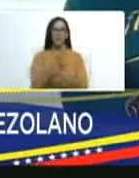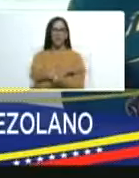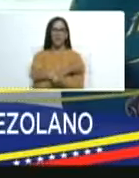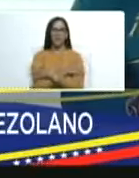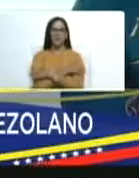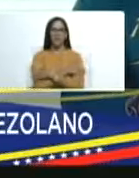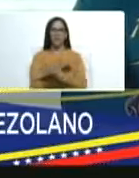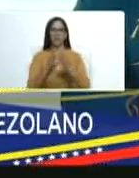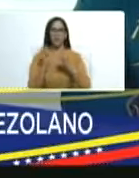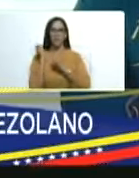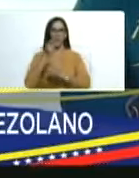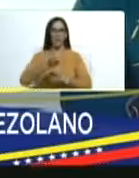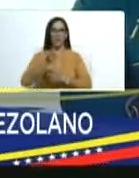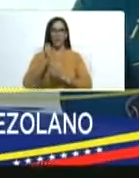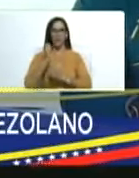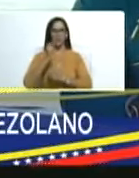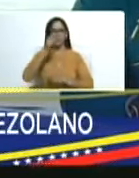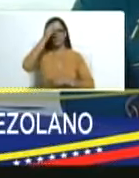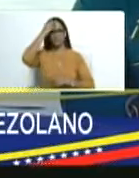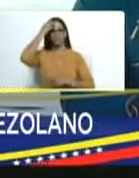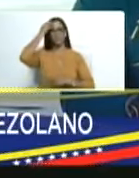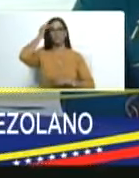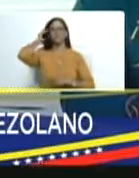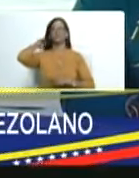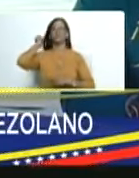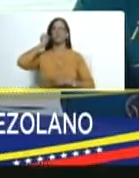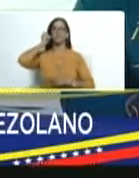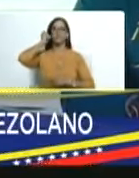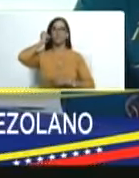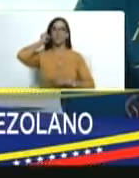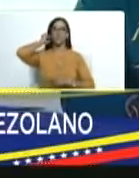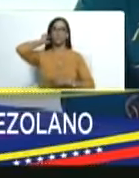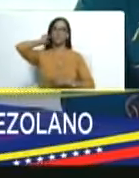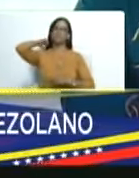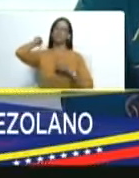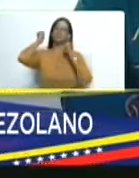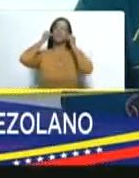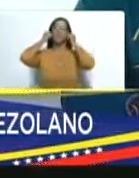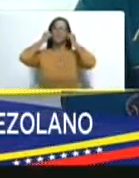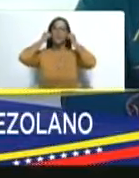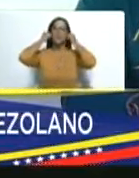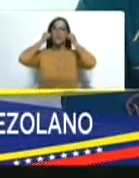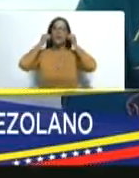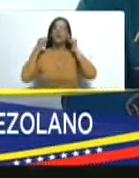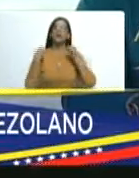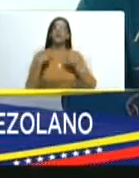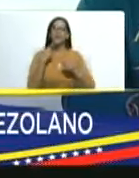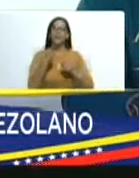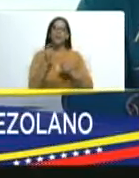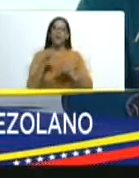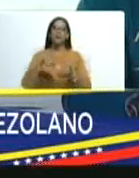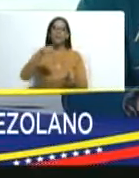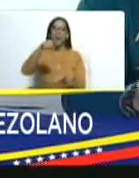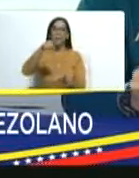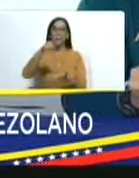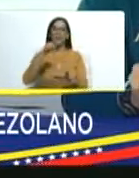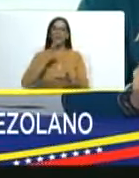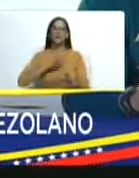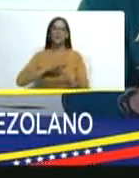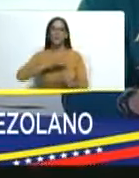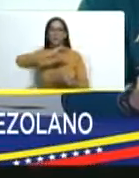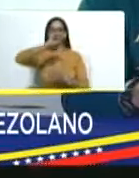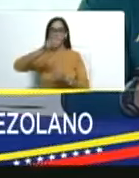Felicitaciones a todos los pescadores. Le tengo que decir a los CLAP, estuve en San Juan de los Morros el martes celebrando